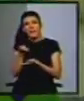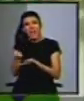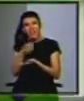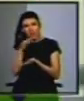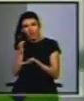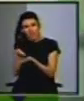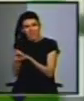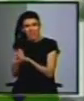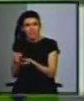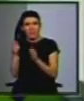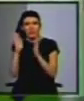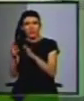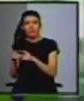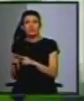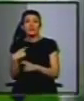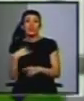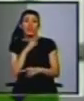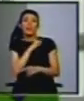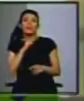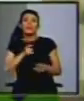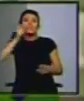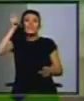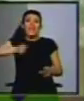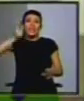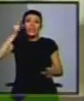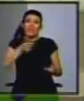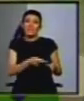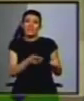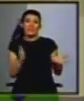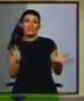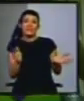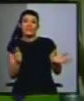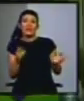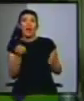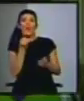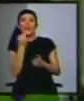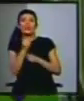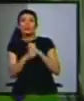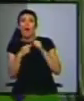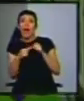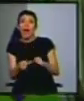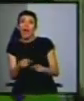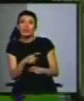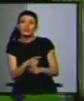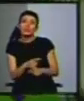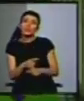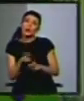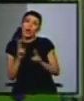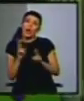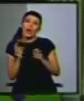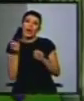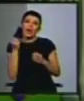cuando se conozca el detalle de su sentencia, sus años en la cárcel no habrán sido en vano.